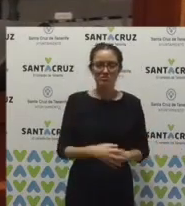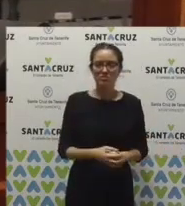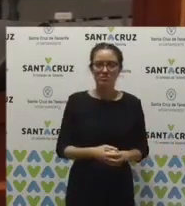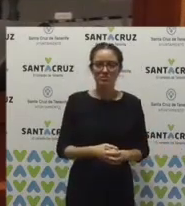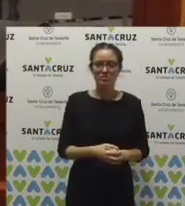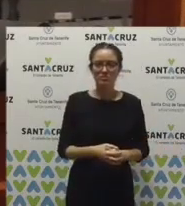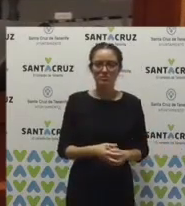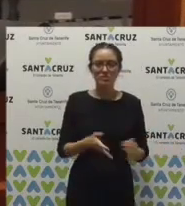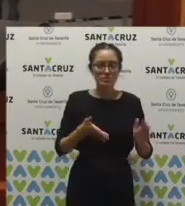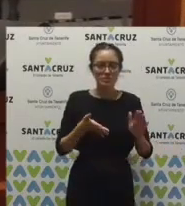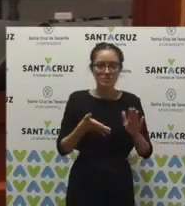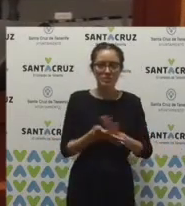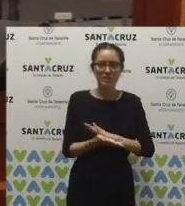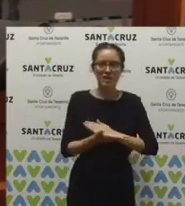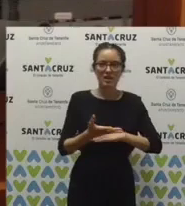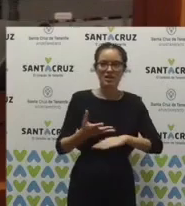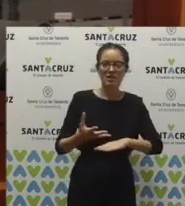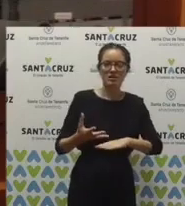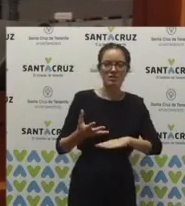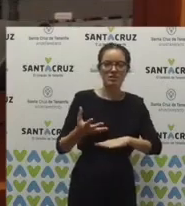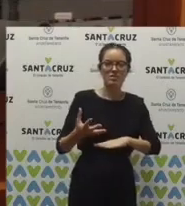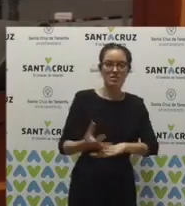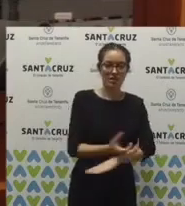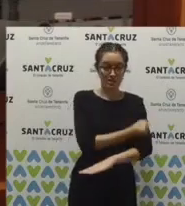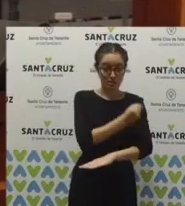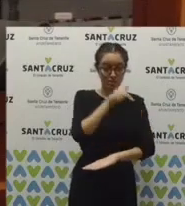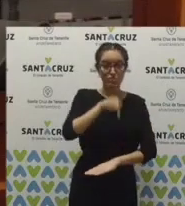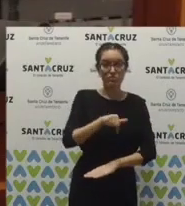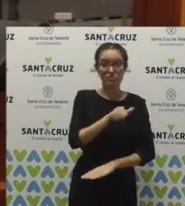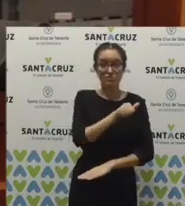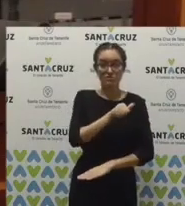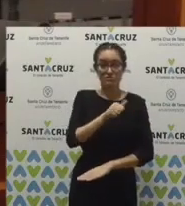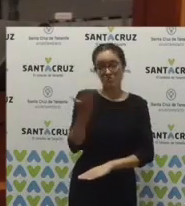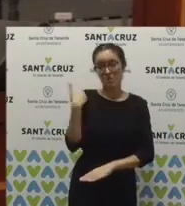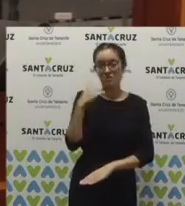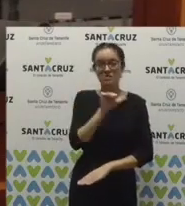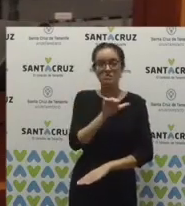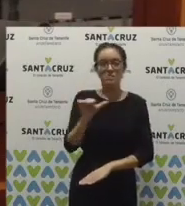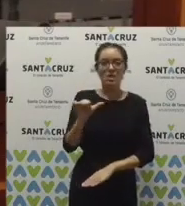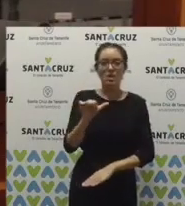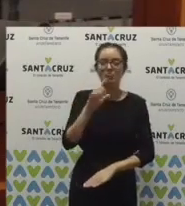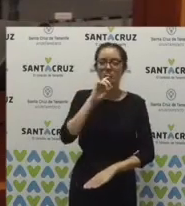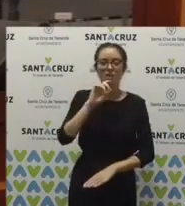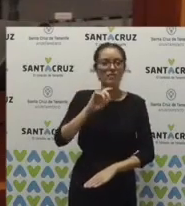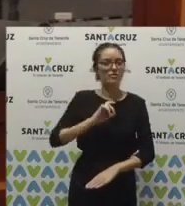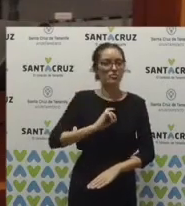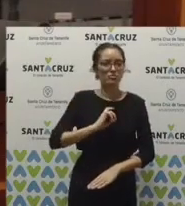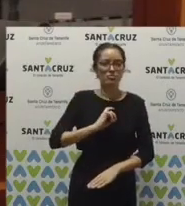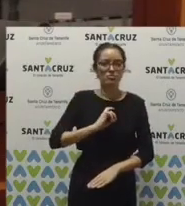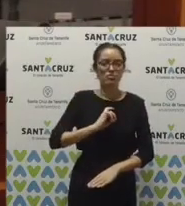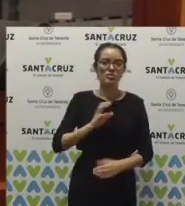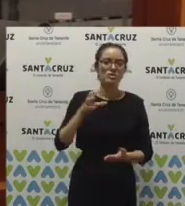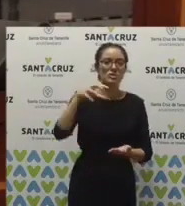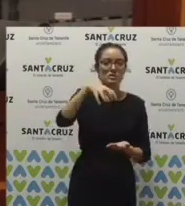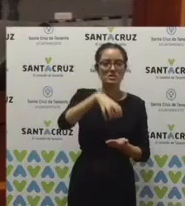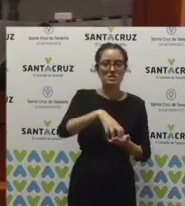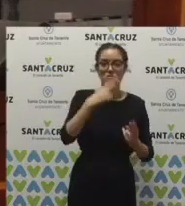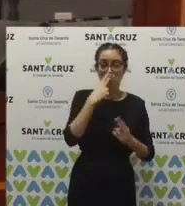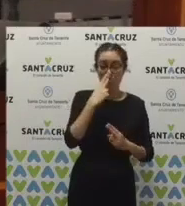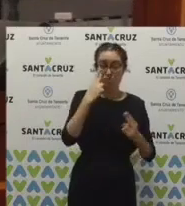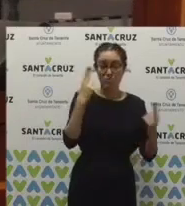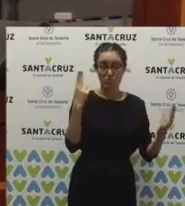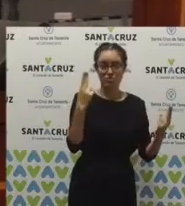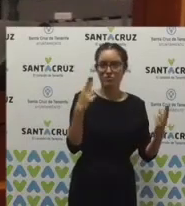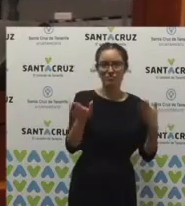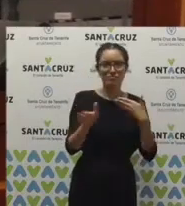haya comunicado a la dirección del centro esta semana la decisión del cierre de estas instalaciones por tanto